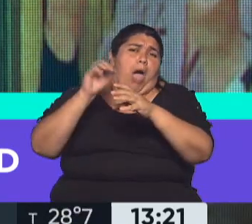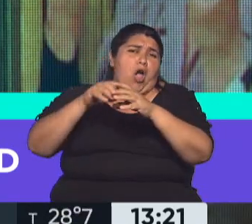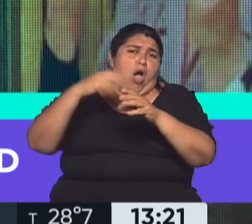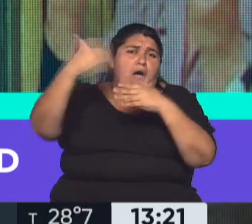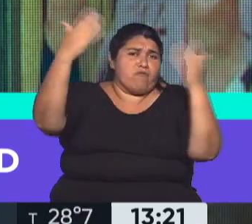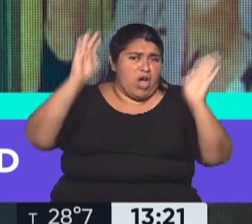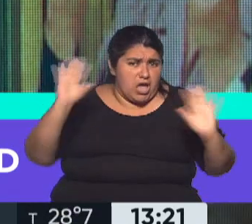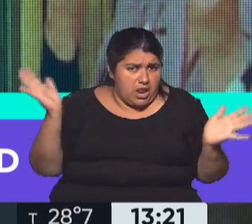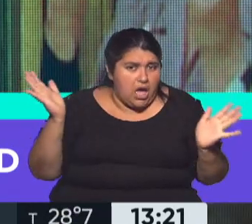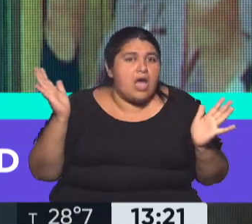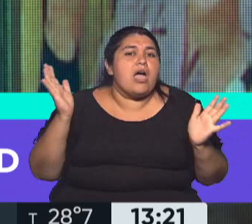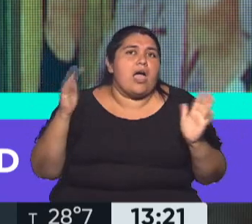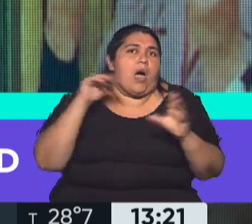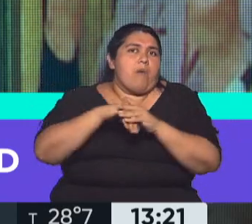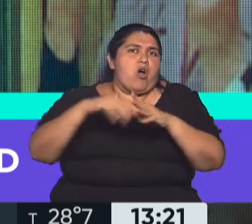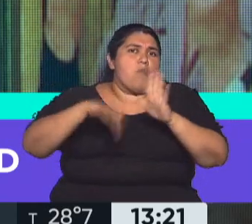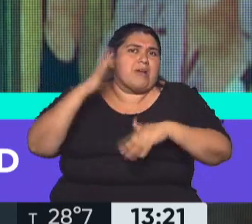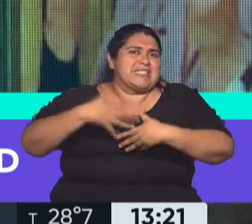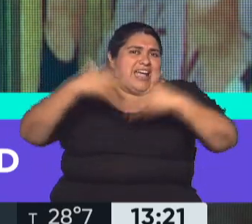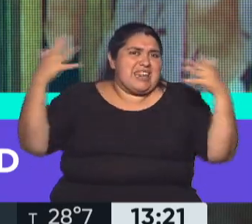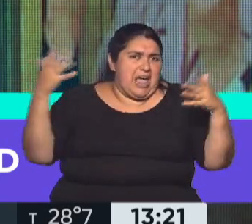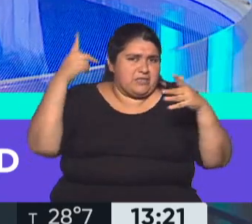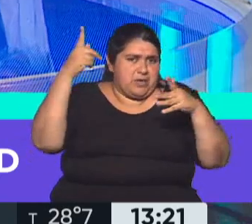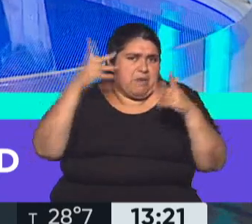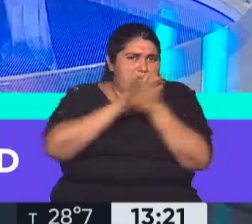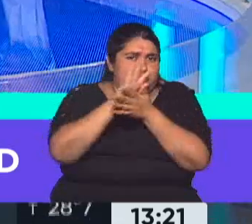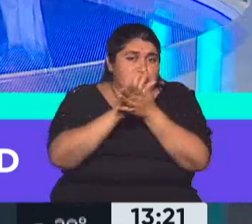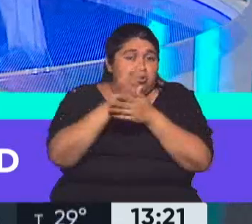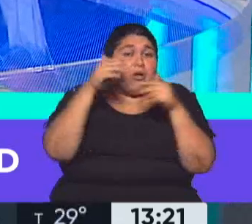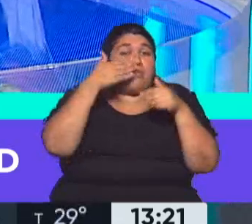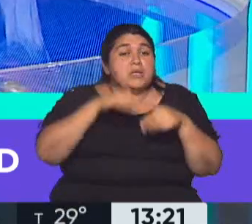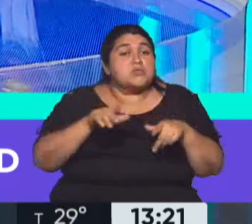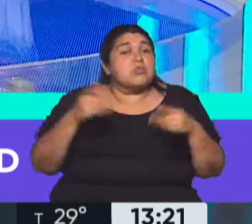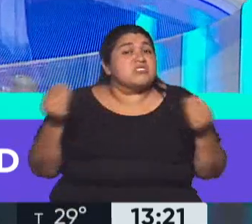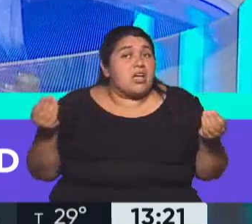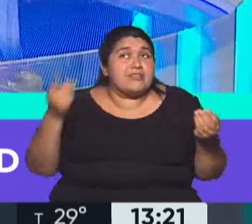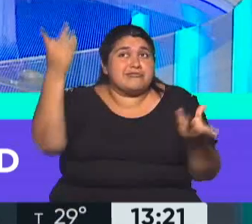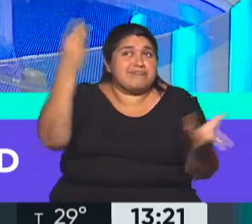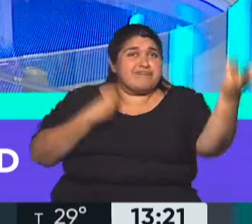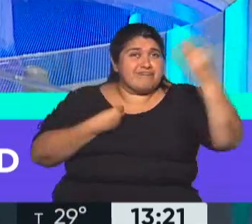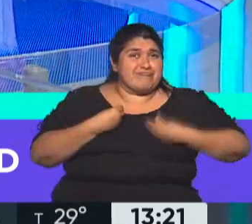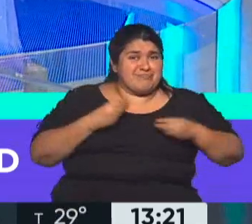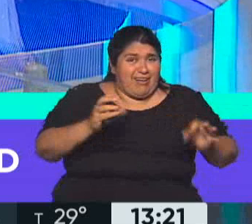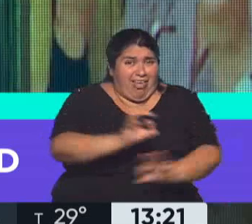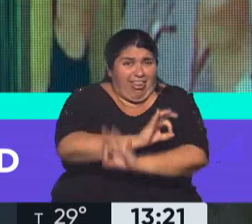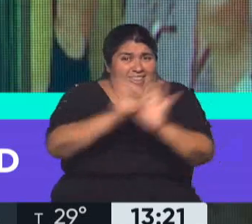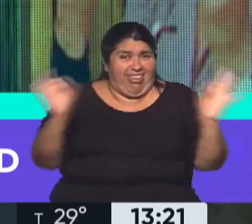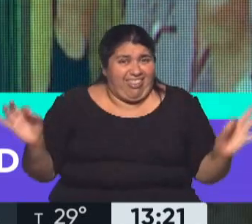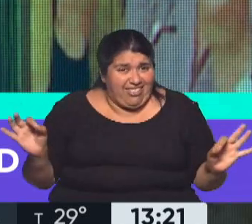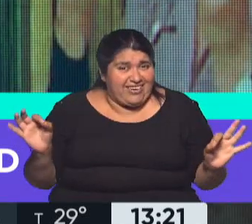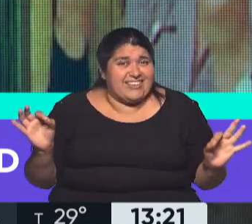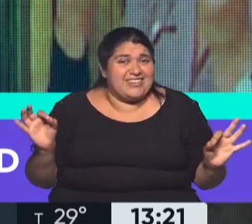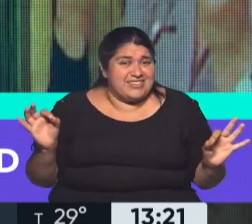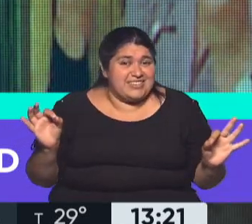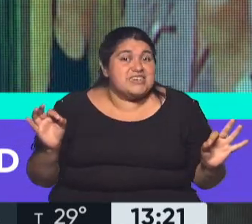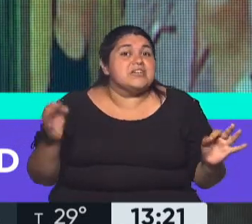bancos extranjeros, los bancos más grandes del mundo, para responder por esto. ¿Y qué pasó cuando No respondieron. Ningún banco, todos los bancos de